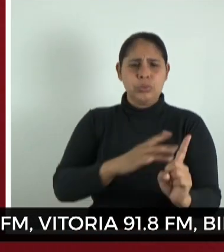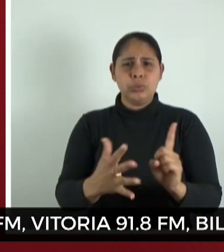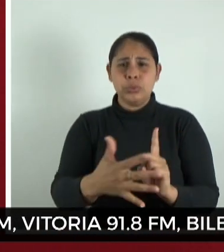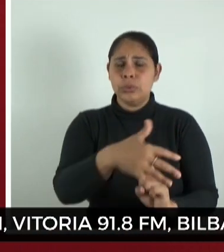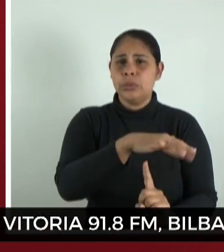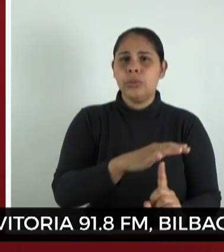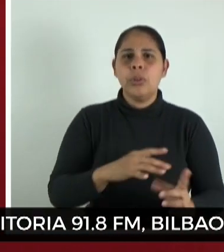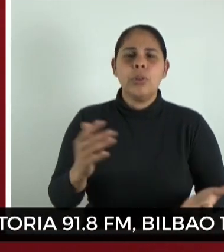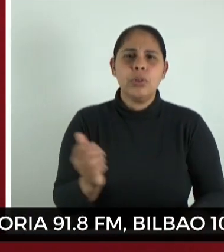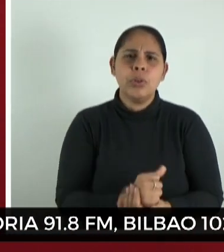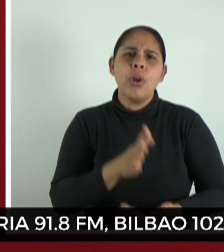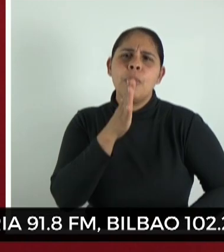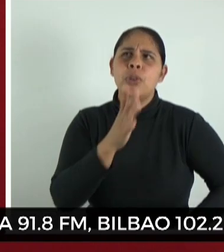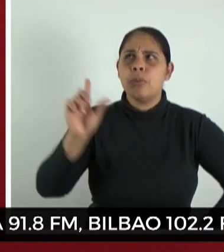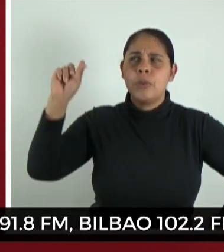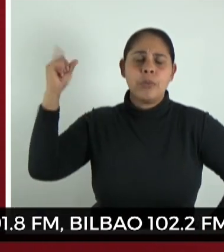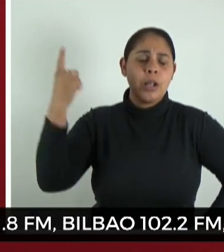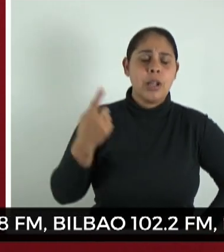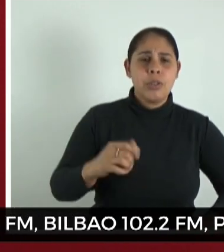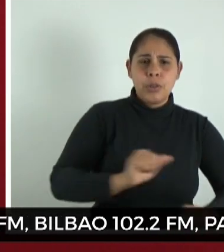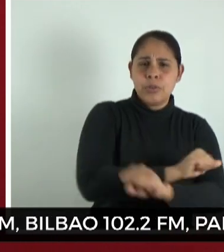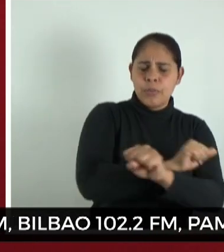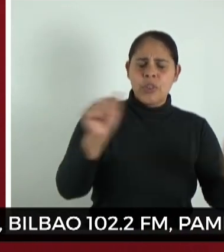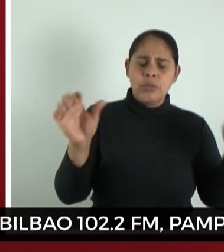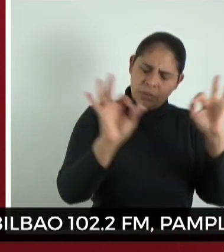Dios nada es imposible.